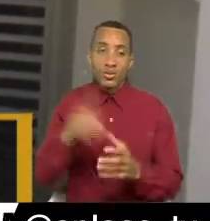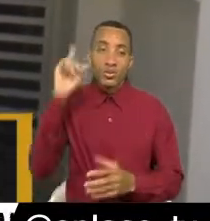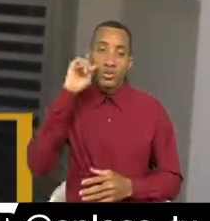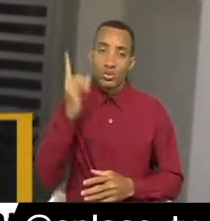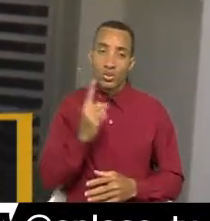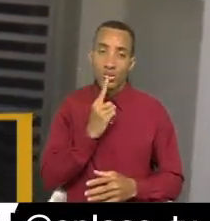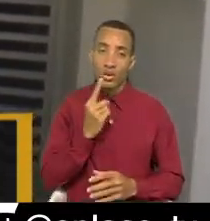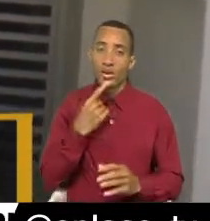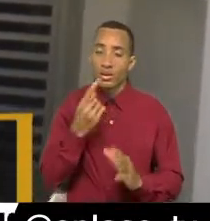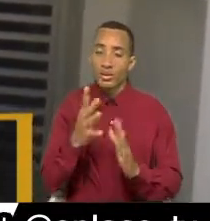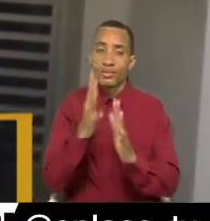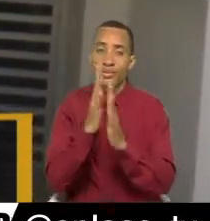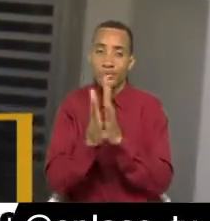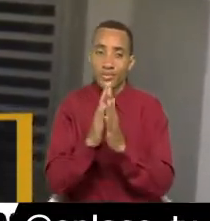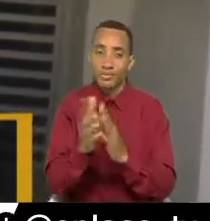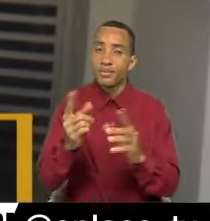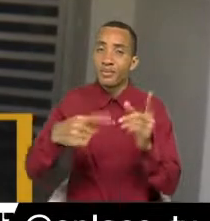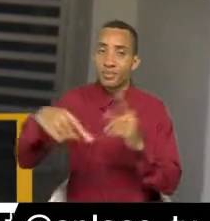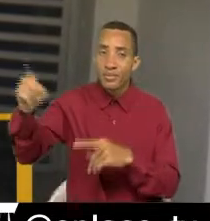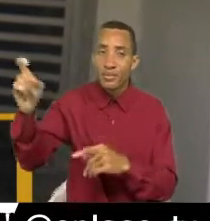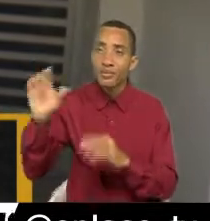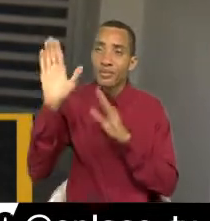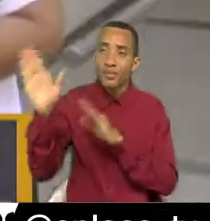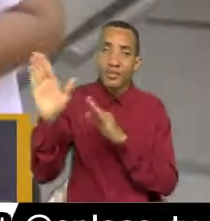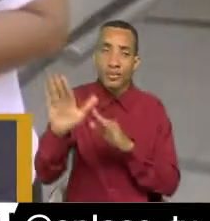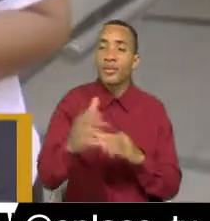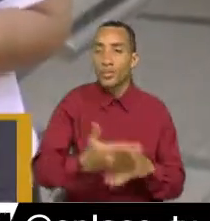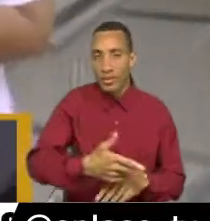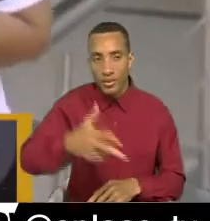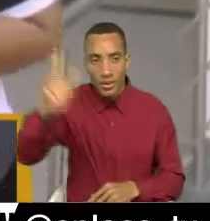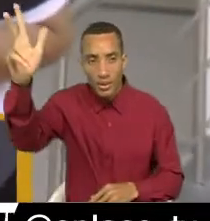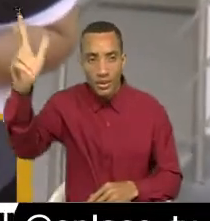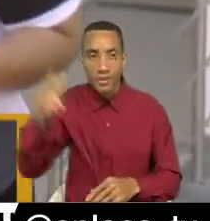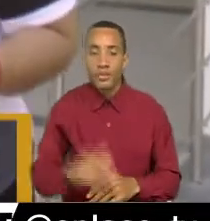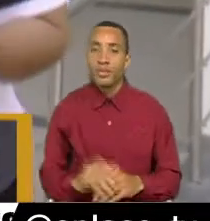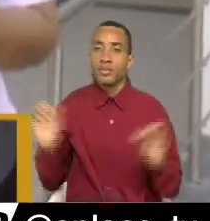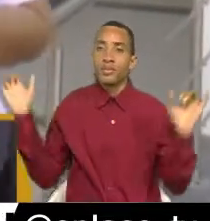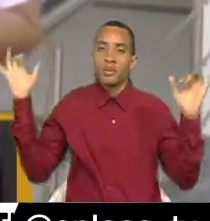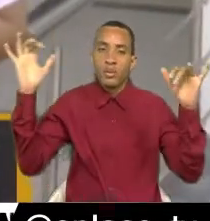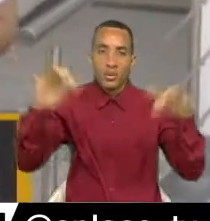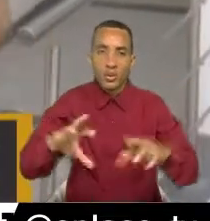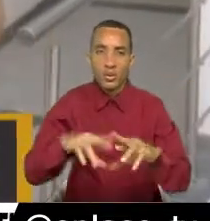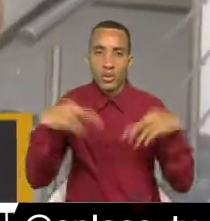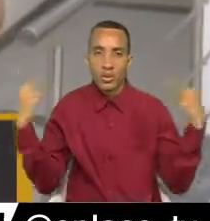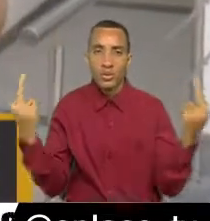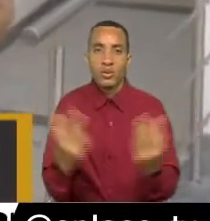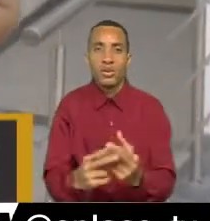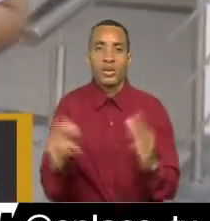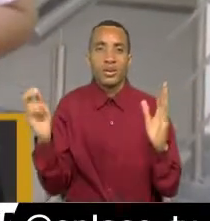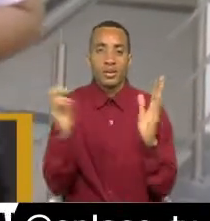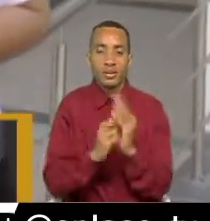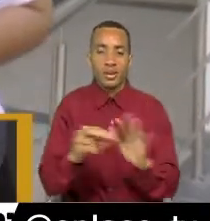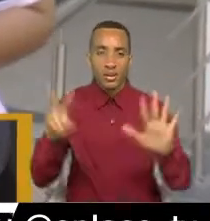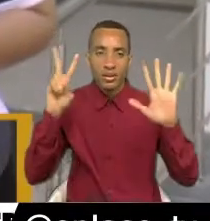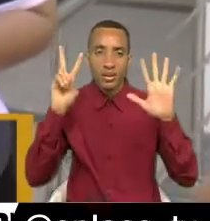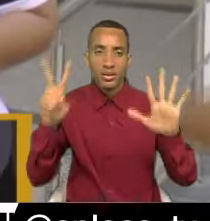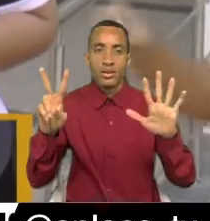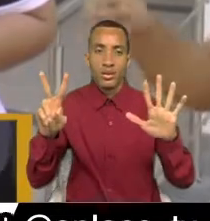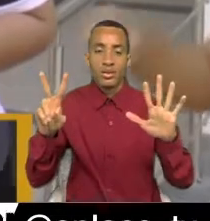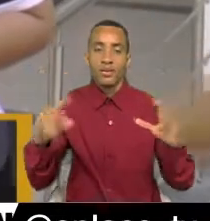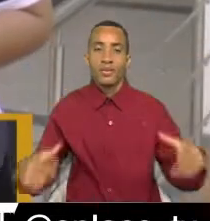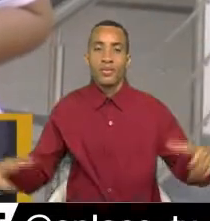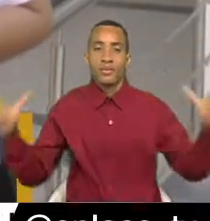Bermeja enviará a varios representantes de la ciudad para que asistan al 7º Congreso Nacional del Sordo en Colombia, que se realizará en